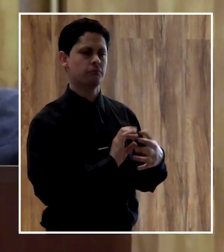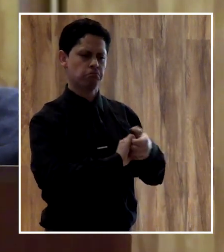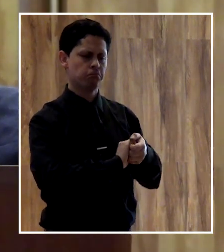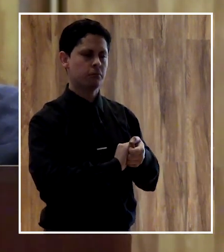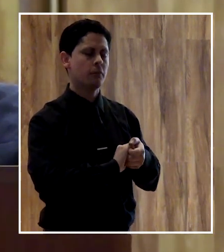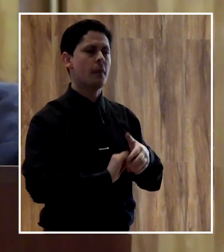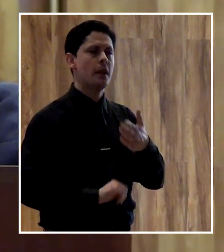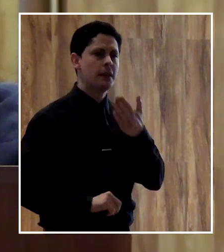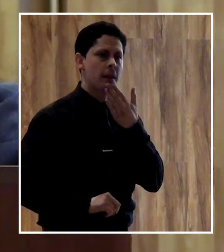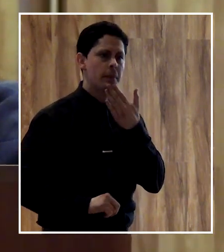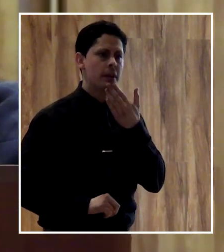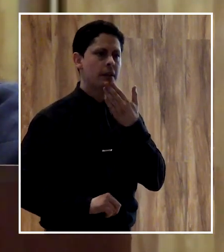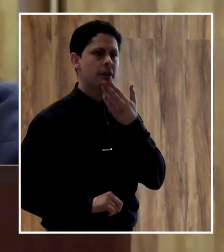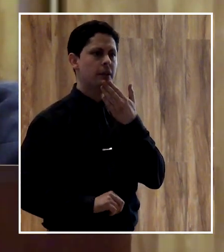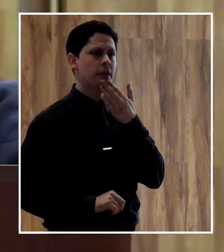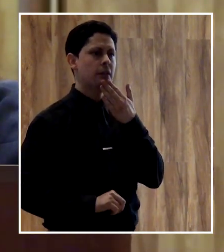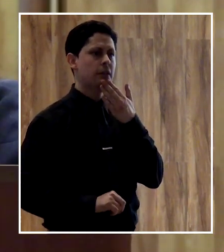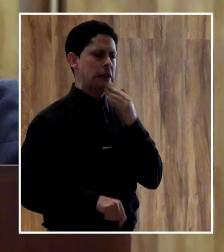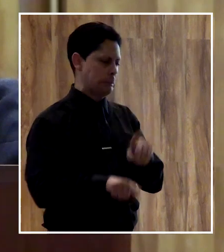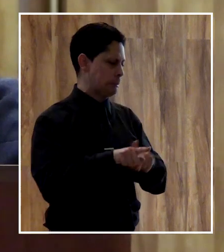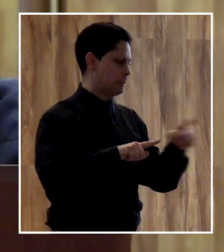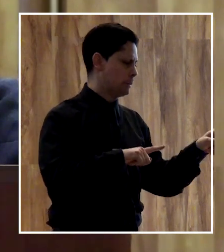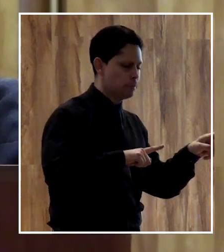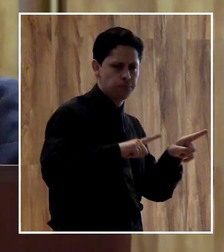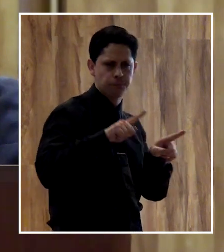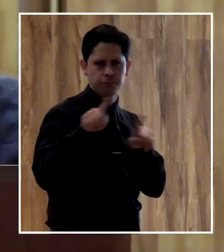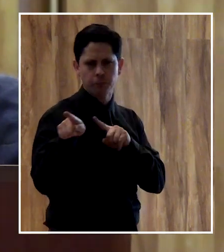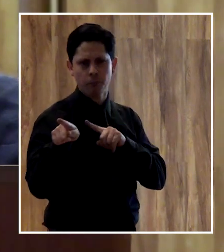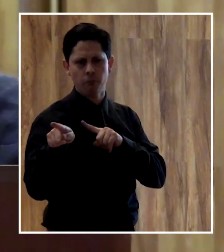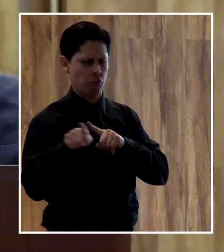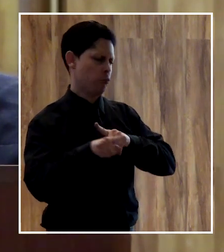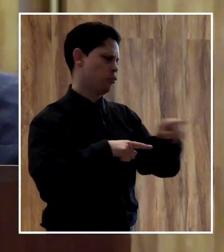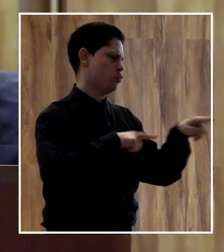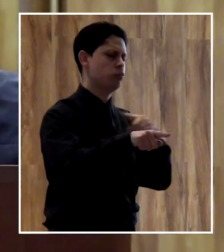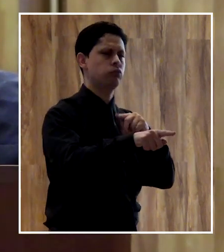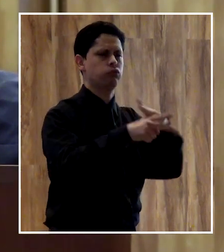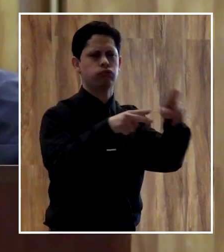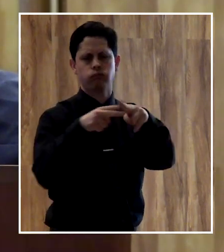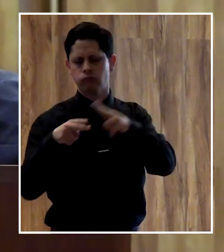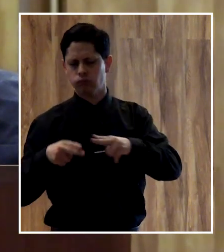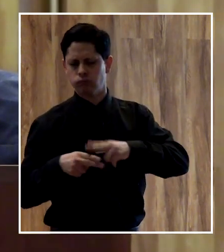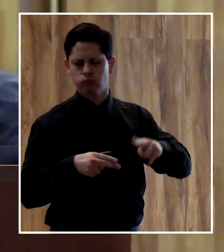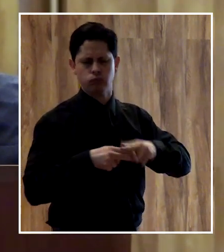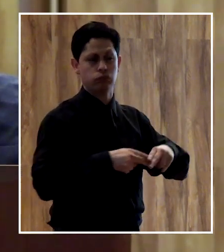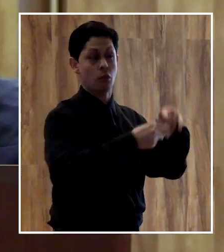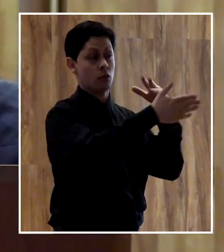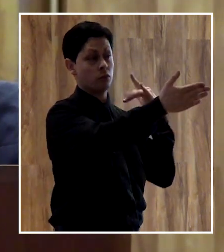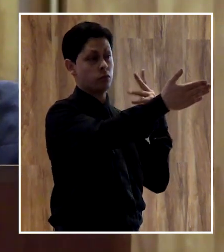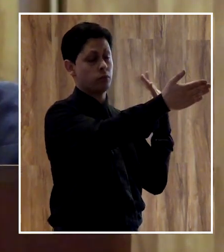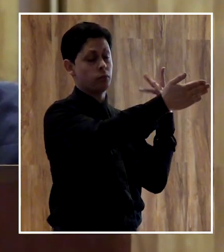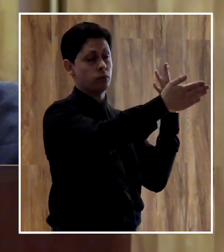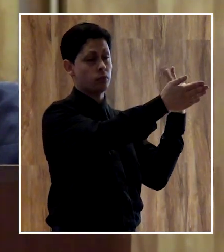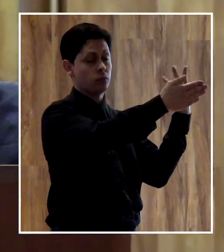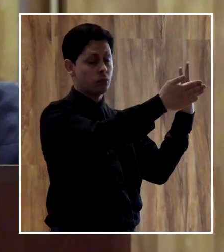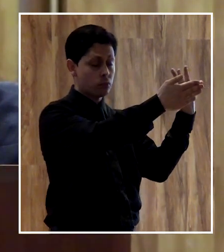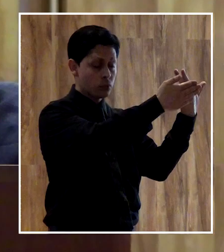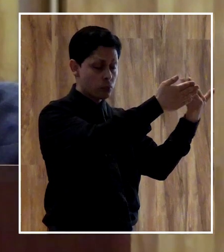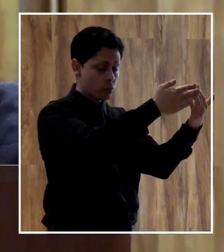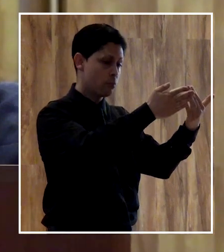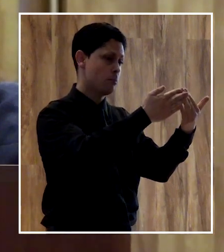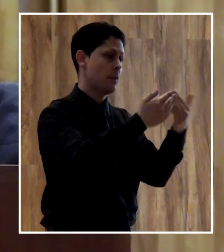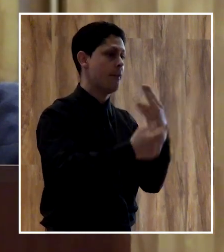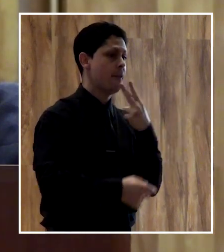Y también me he jugado en ella y por ella a lo largo de toda mi vida.